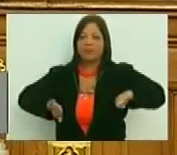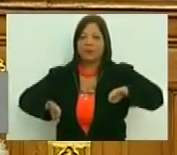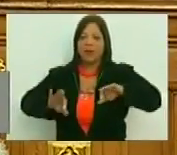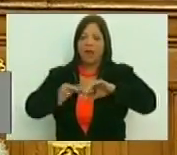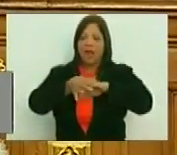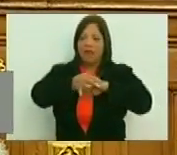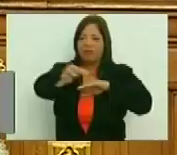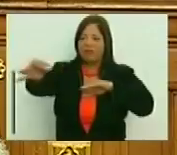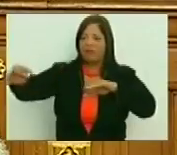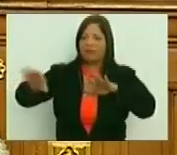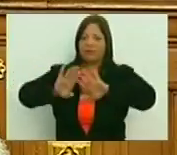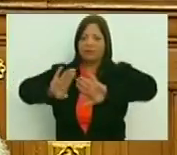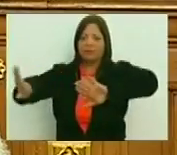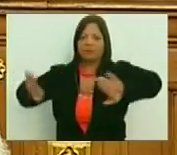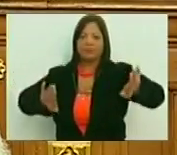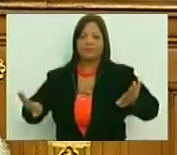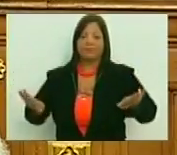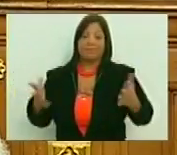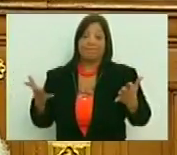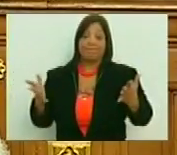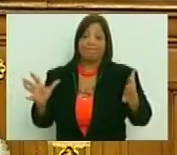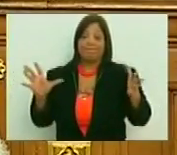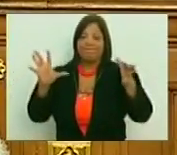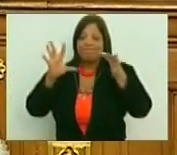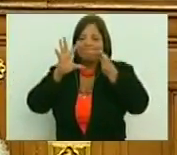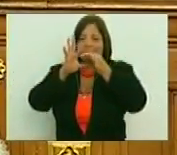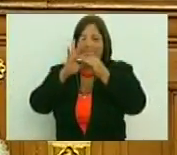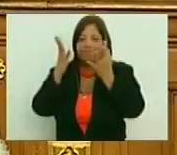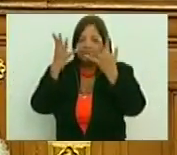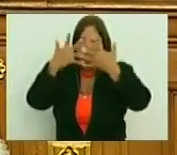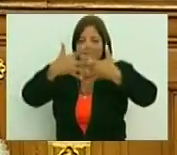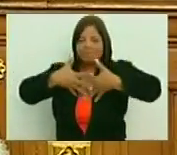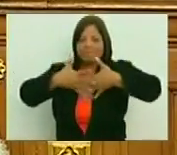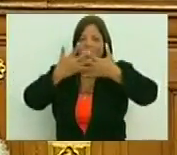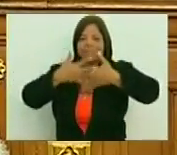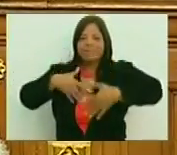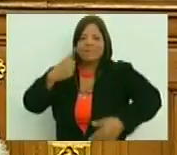y desperdigadas, sin la esencial